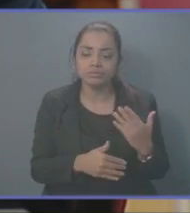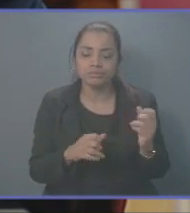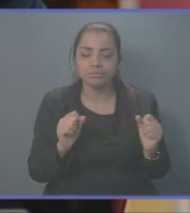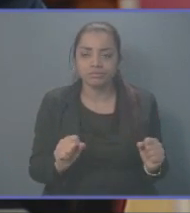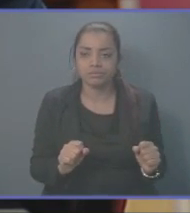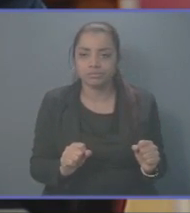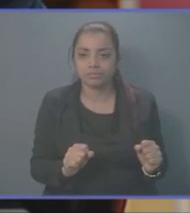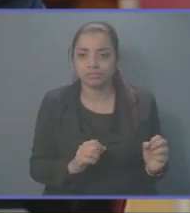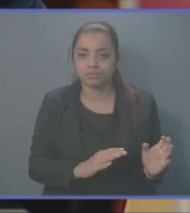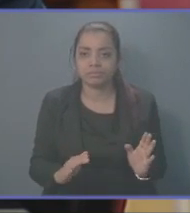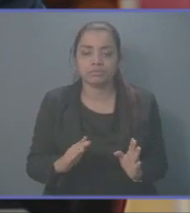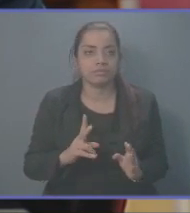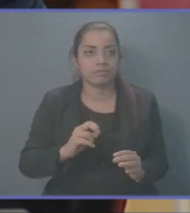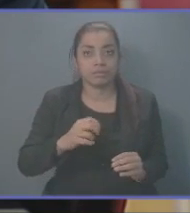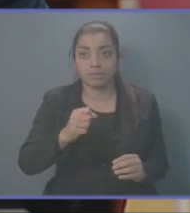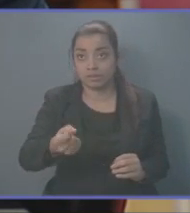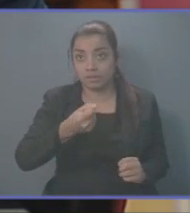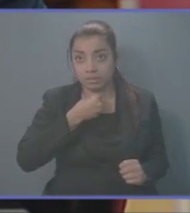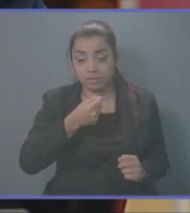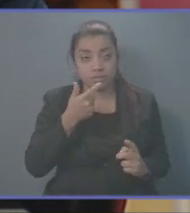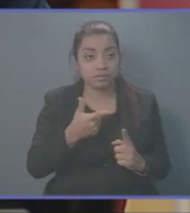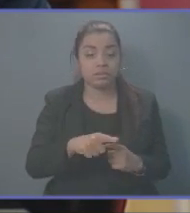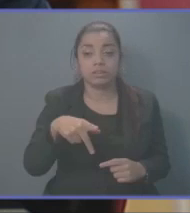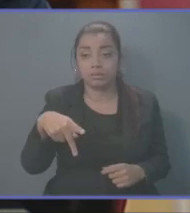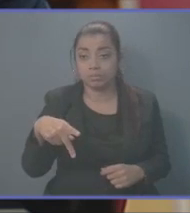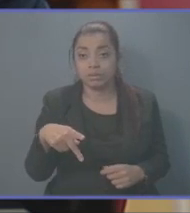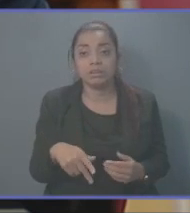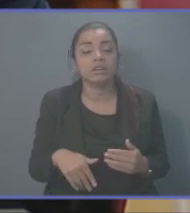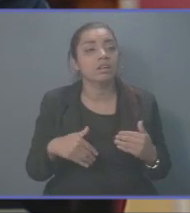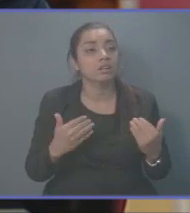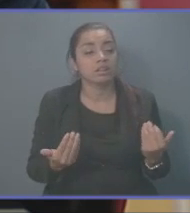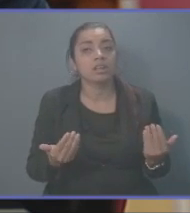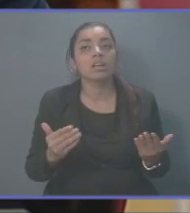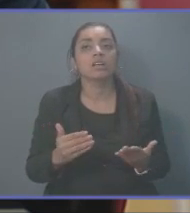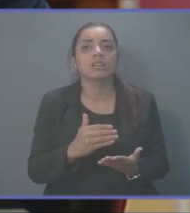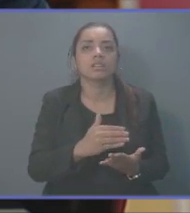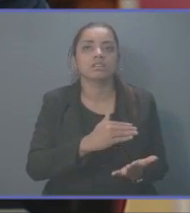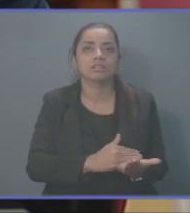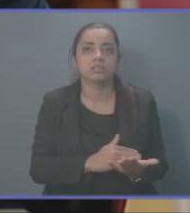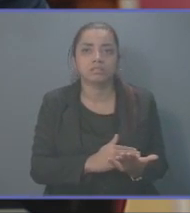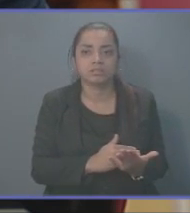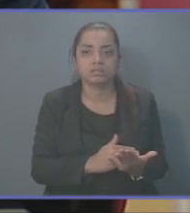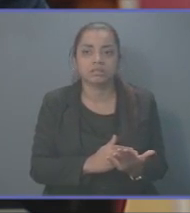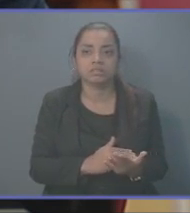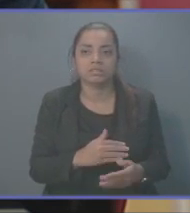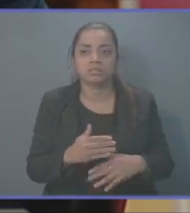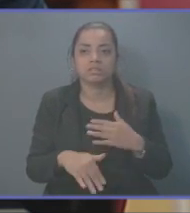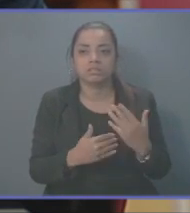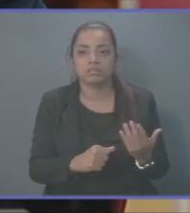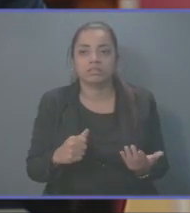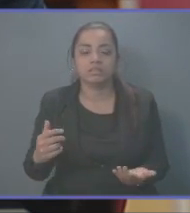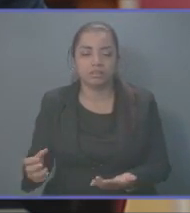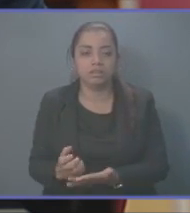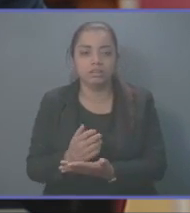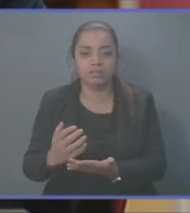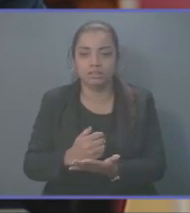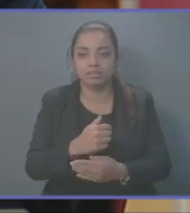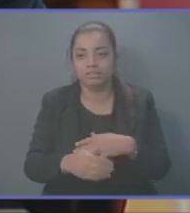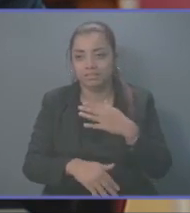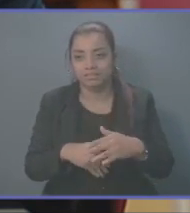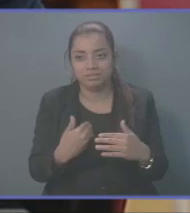y no los hayan enterado. P. Que hayan enterado tributos retenidos